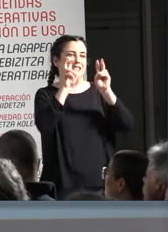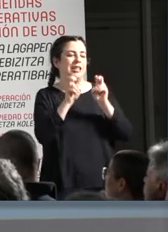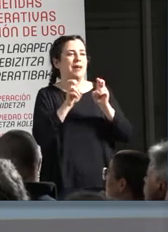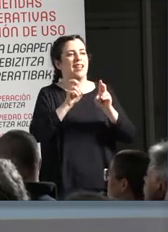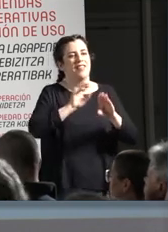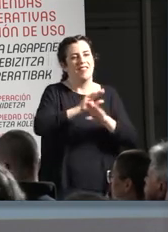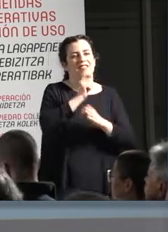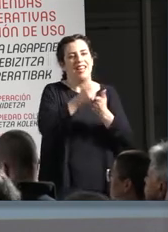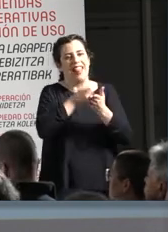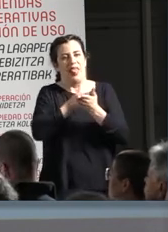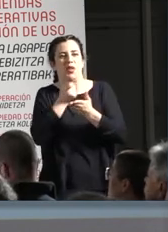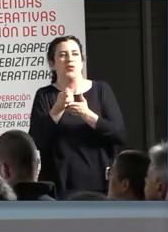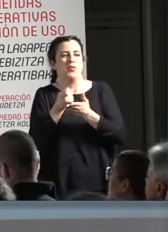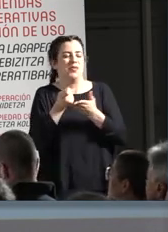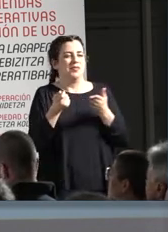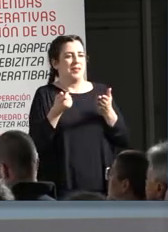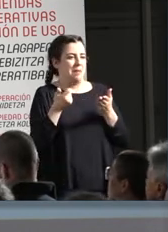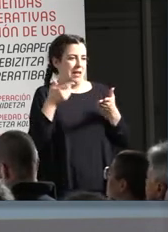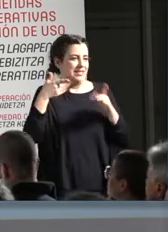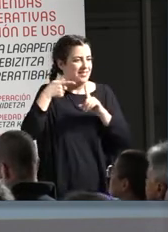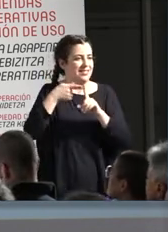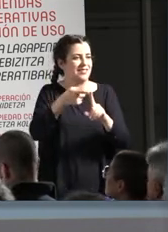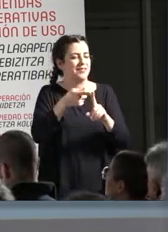entrando en el meollo,